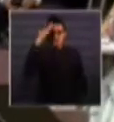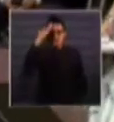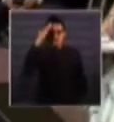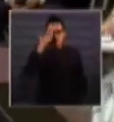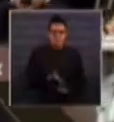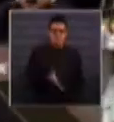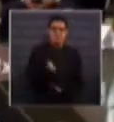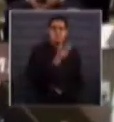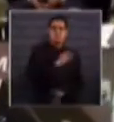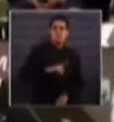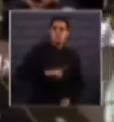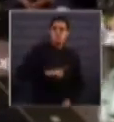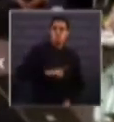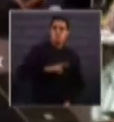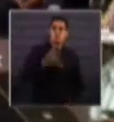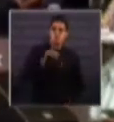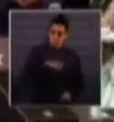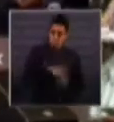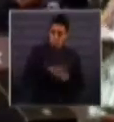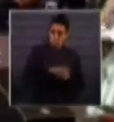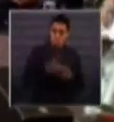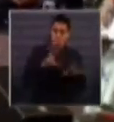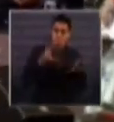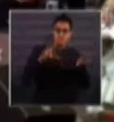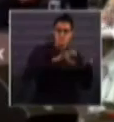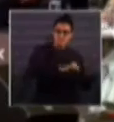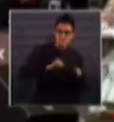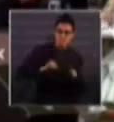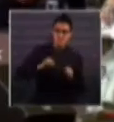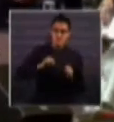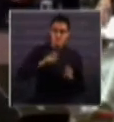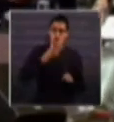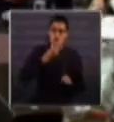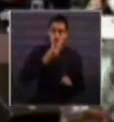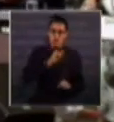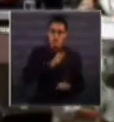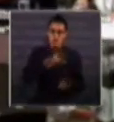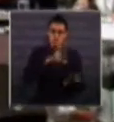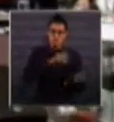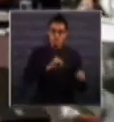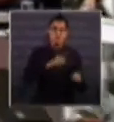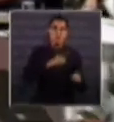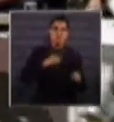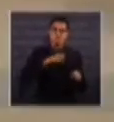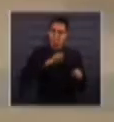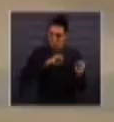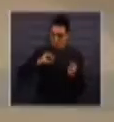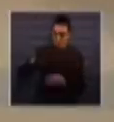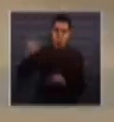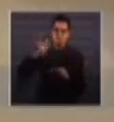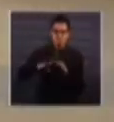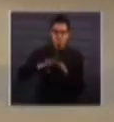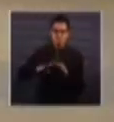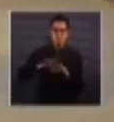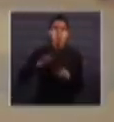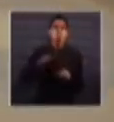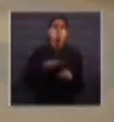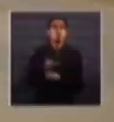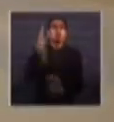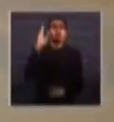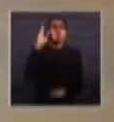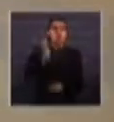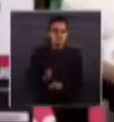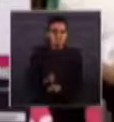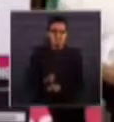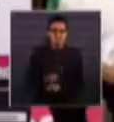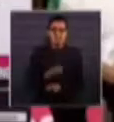el cómo, ¿no? Una respuesta concreta con una propuesta concreta. Y se iban... Ninguno hizo la tarea en